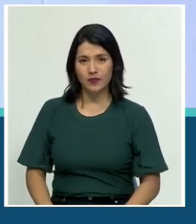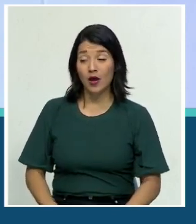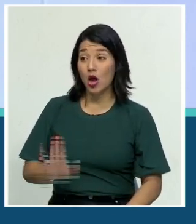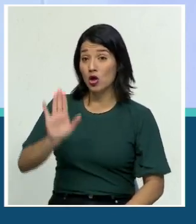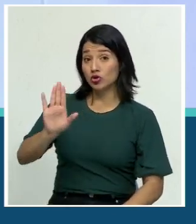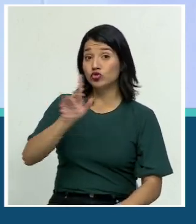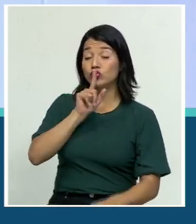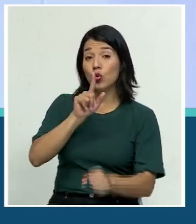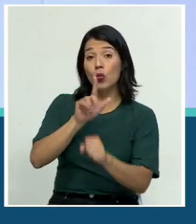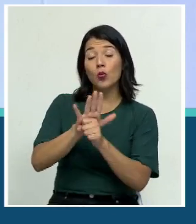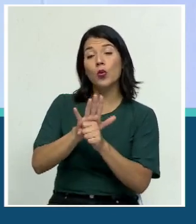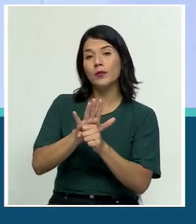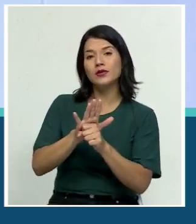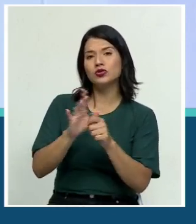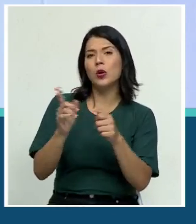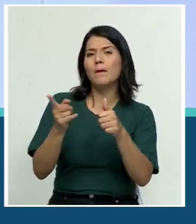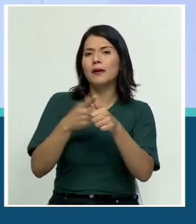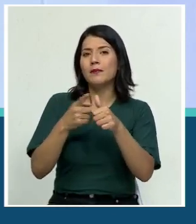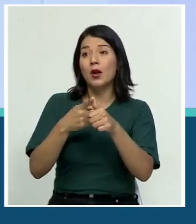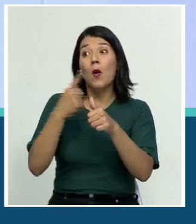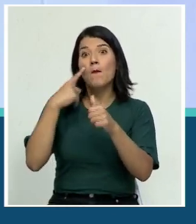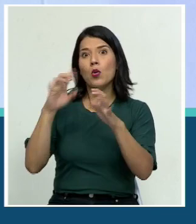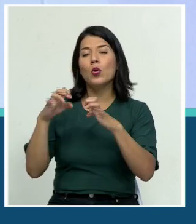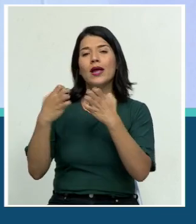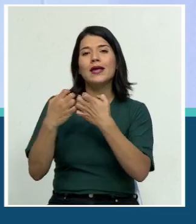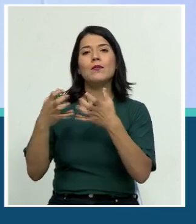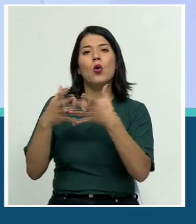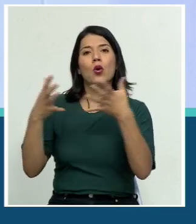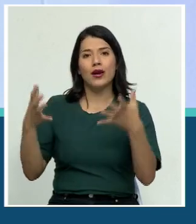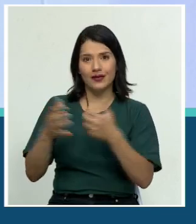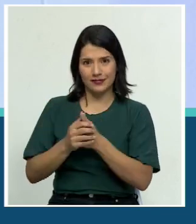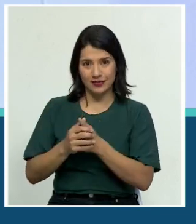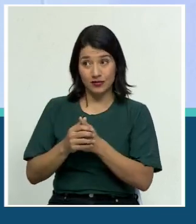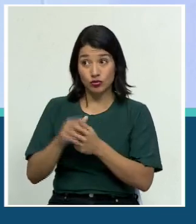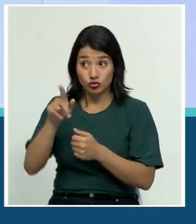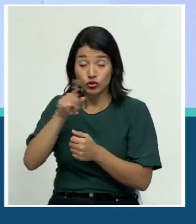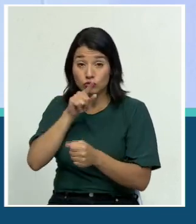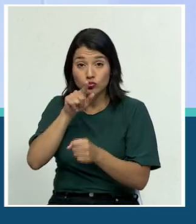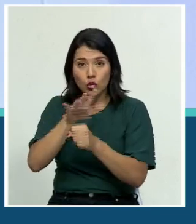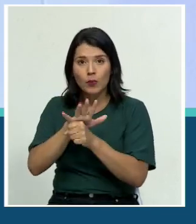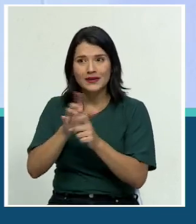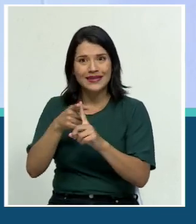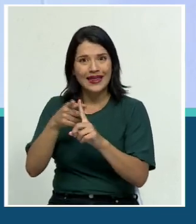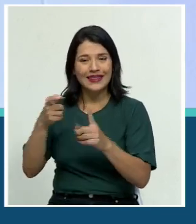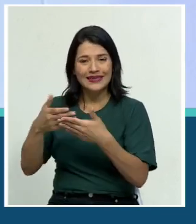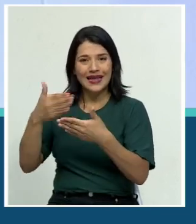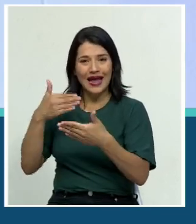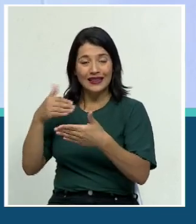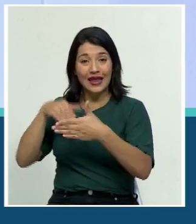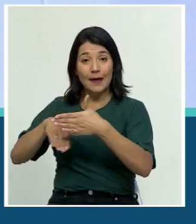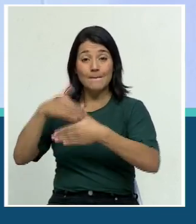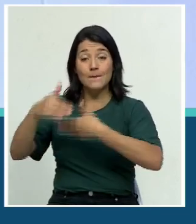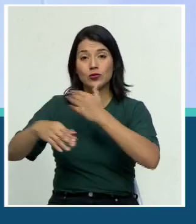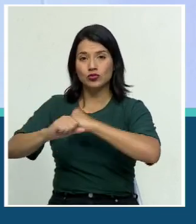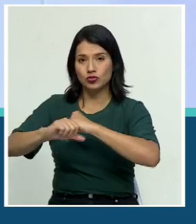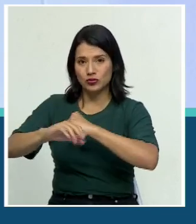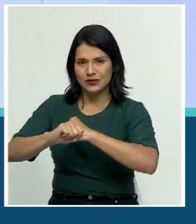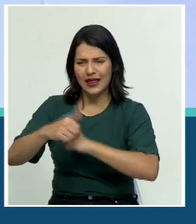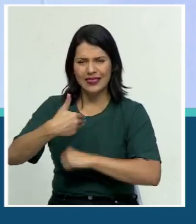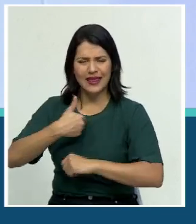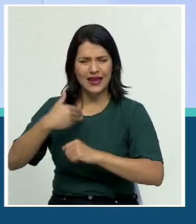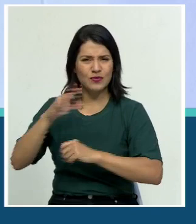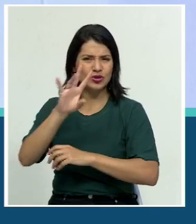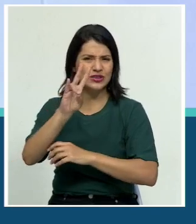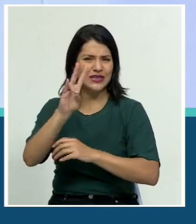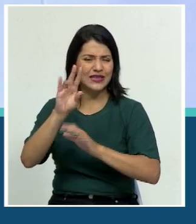todo, hoy está respaldado por un gran equipo, una promesa que nos hizo el presidente de campaña. Hoy tenemos 7 extraordinarios profesionales que están